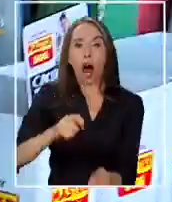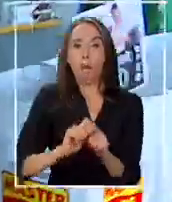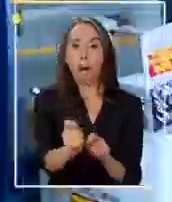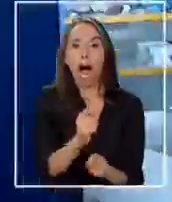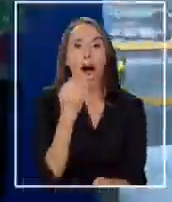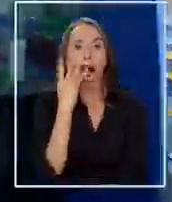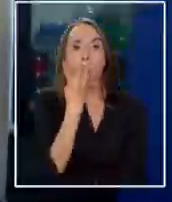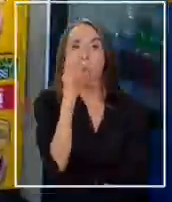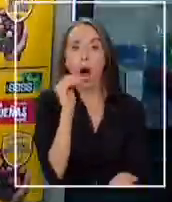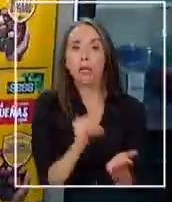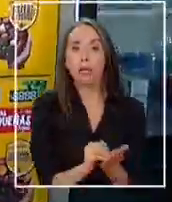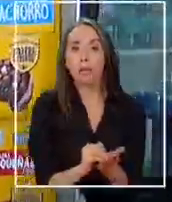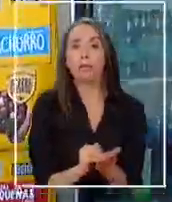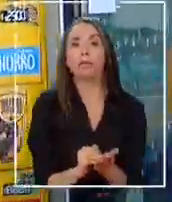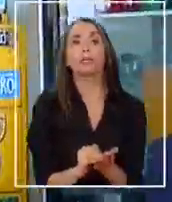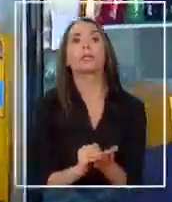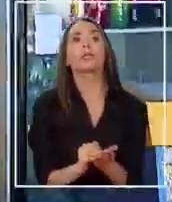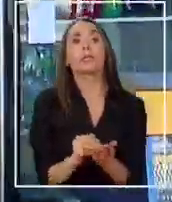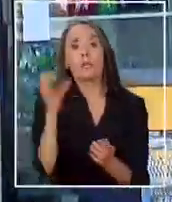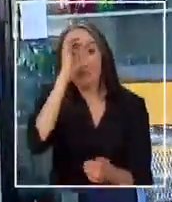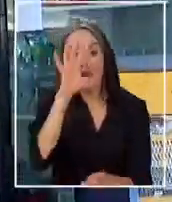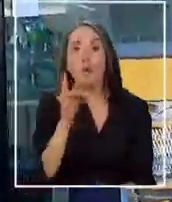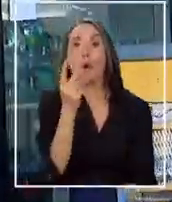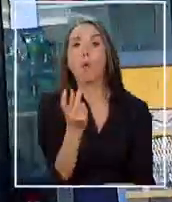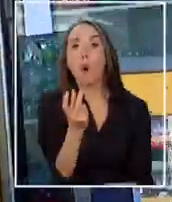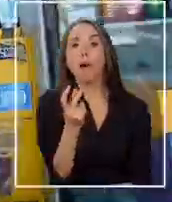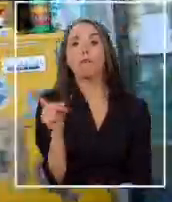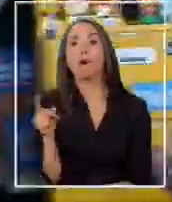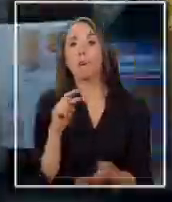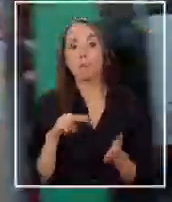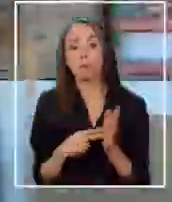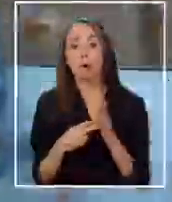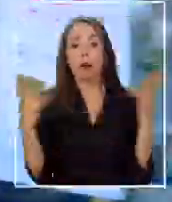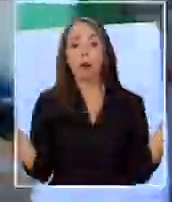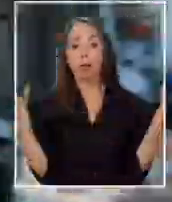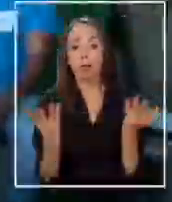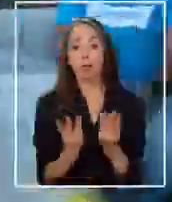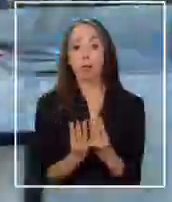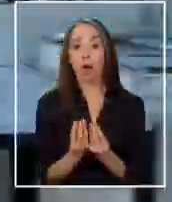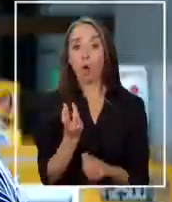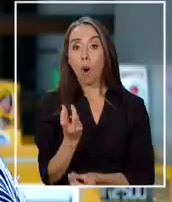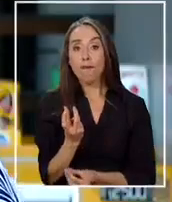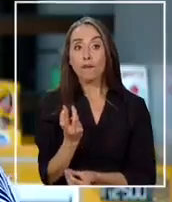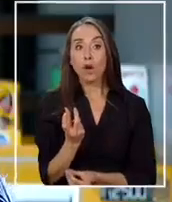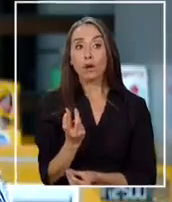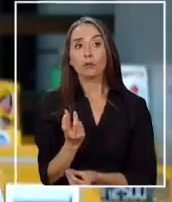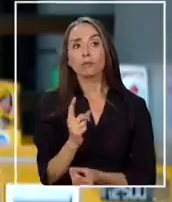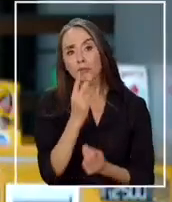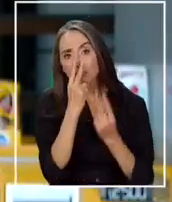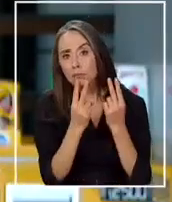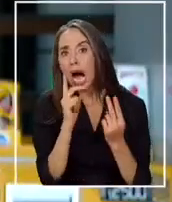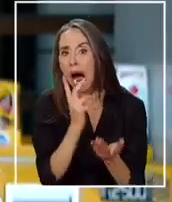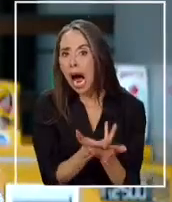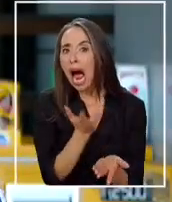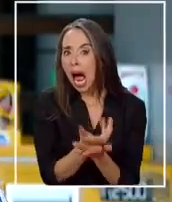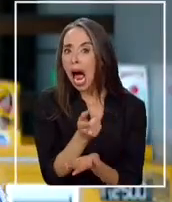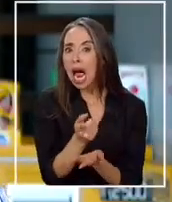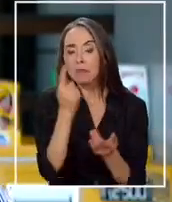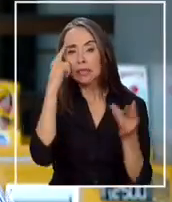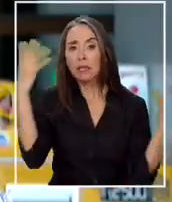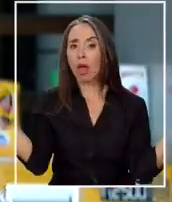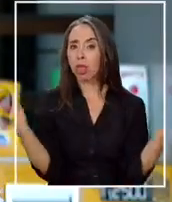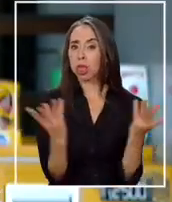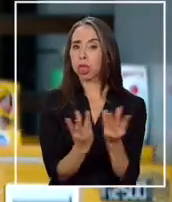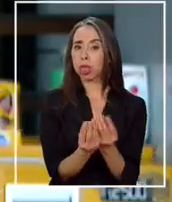pesos. Pero al menos sigue encontrando huevos. ¿Cree que siente que hay un problema de abastecimiento? No veo tanto como